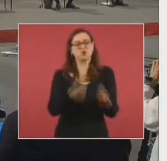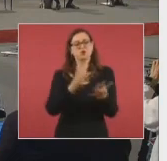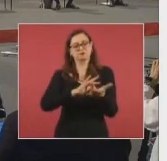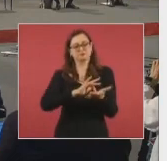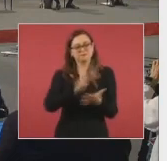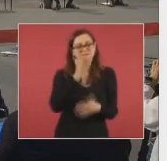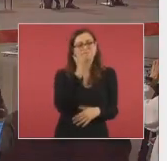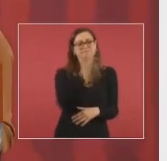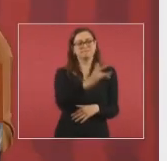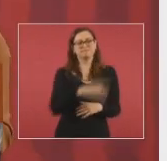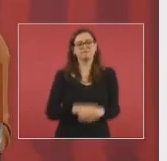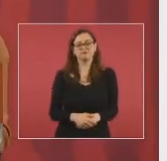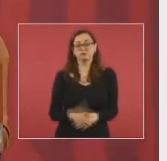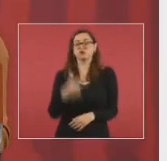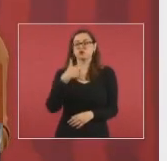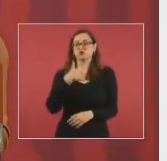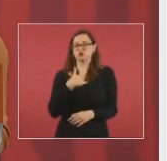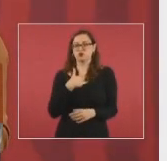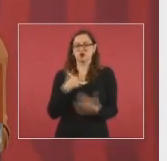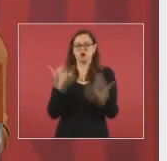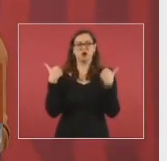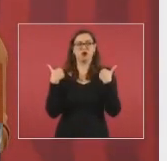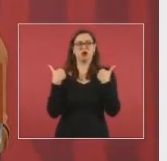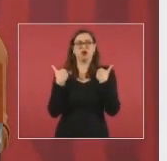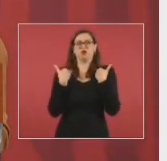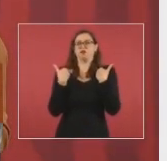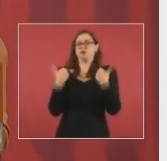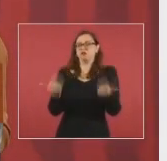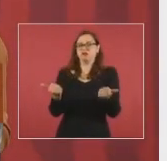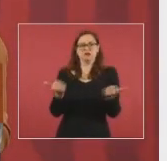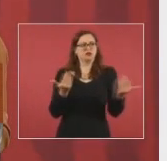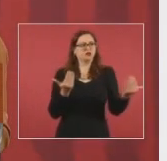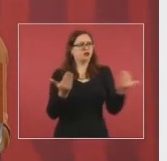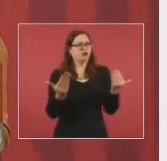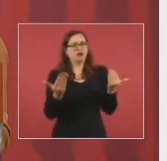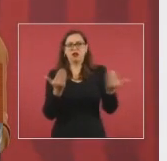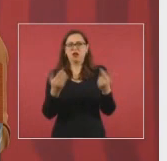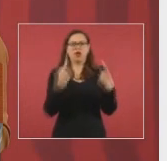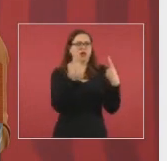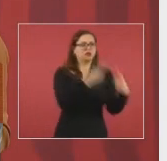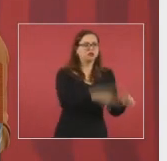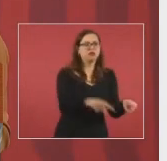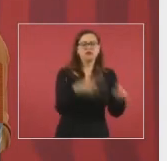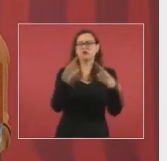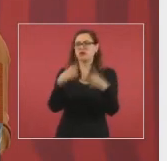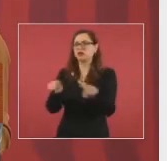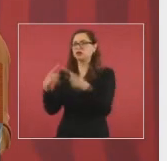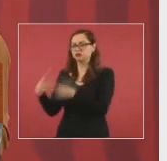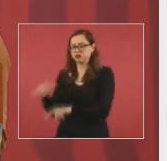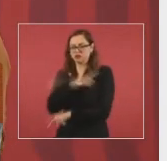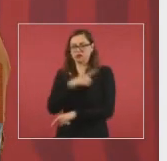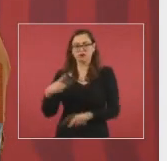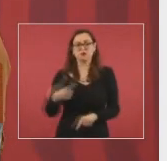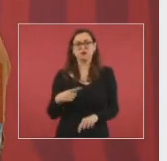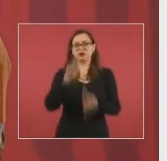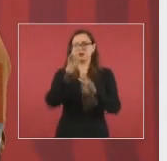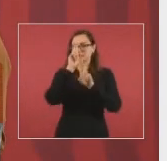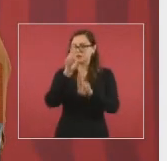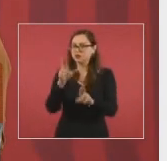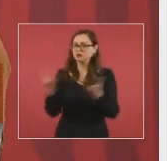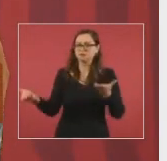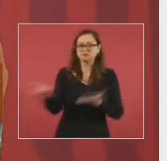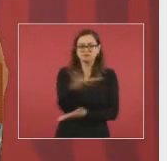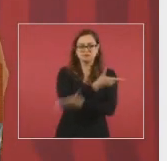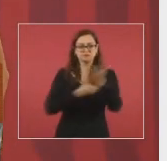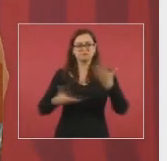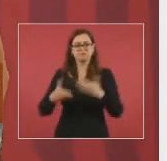Tatiana a ocupar su cargo. Una de las tareas que asumió fue la tarea de servir de enlace con el